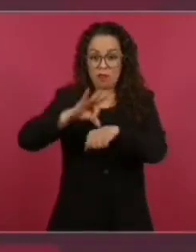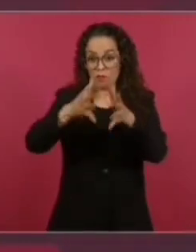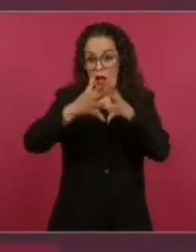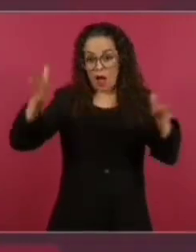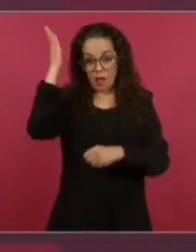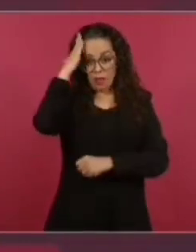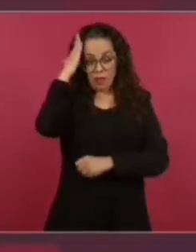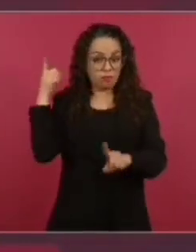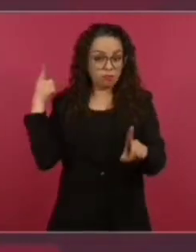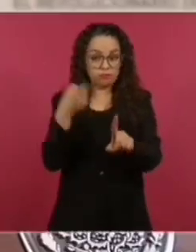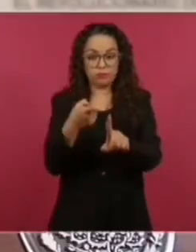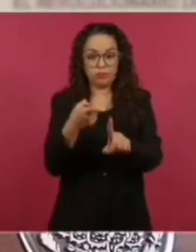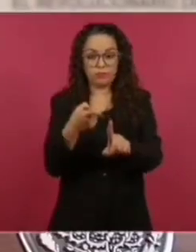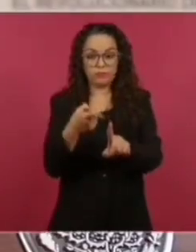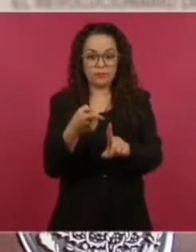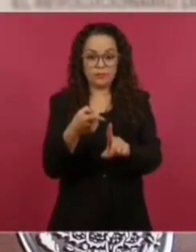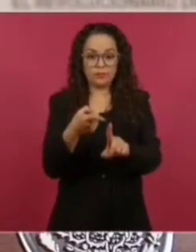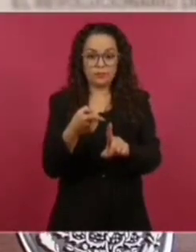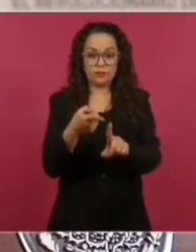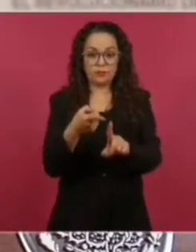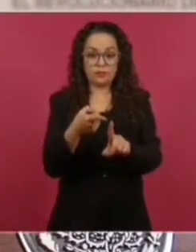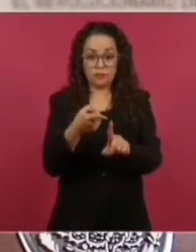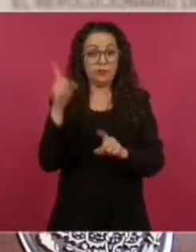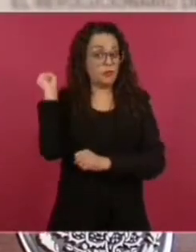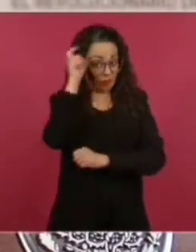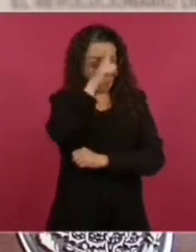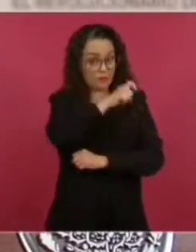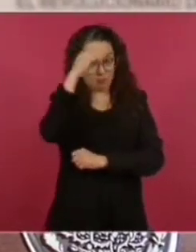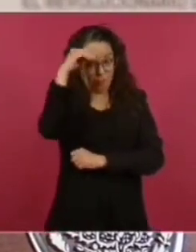Entonces, es un desafío